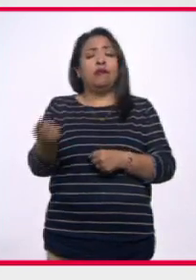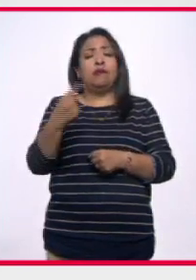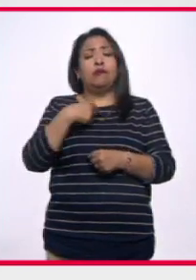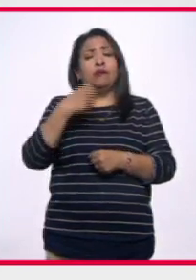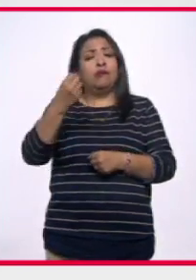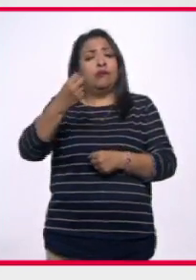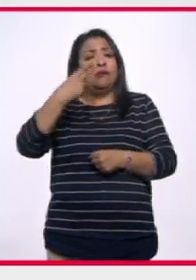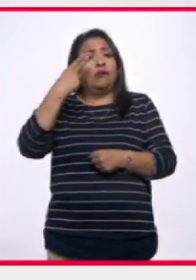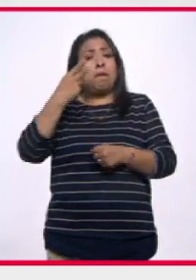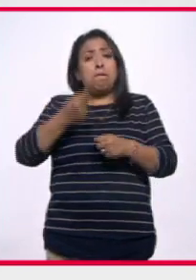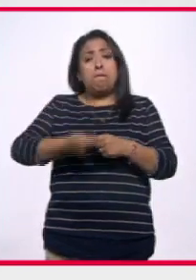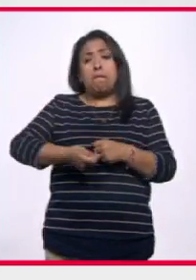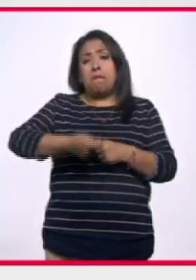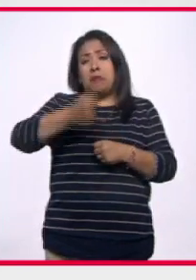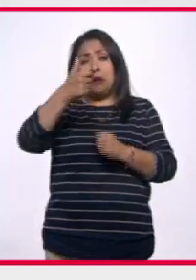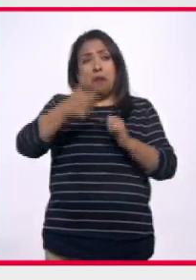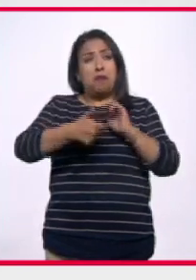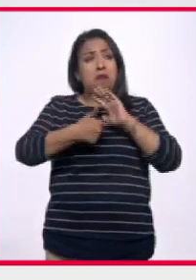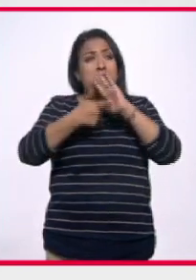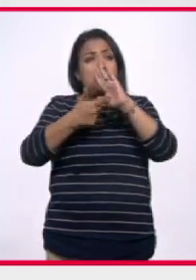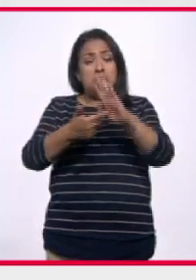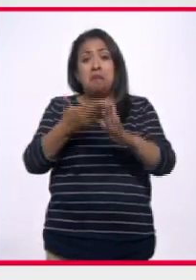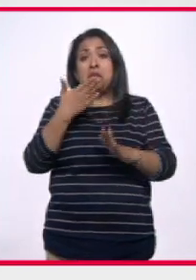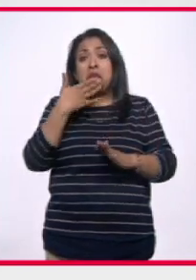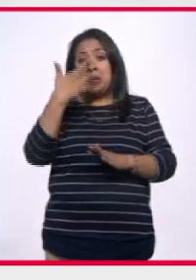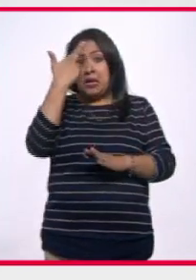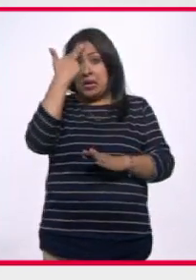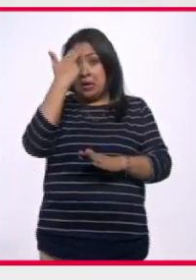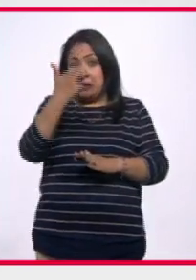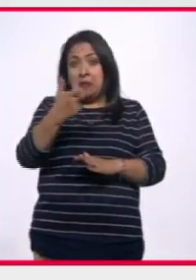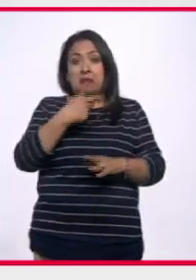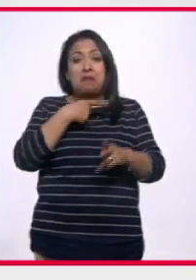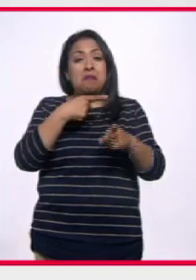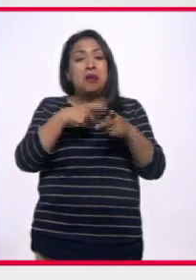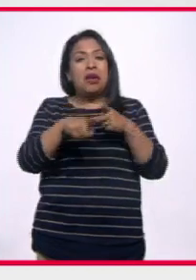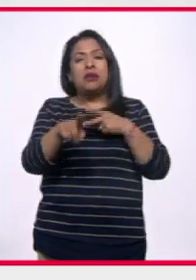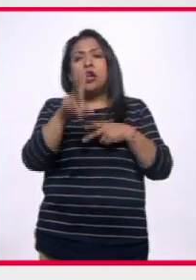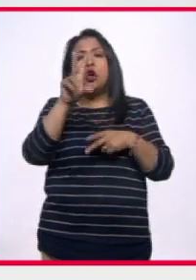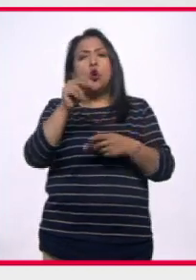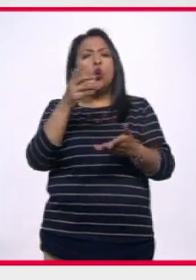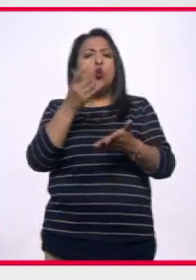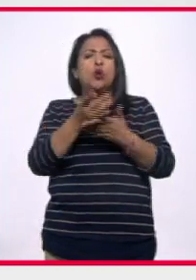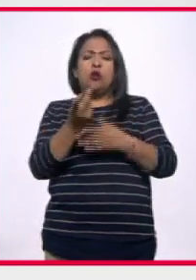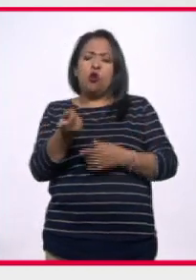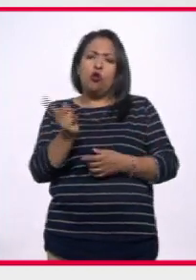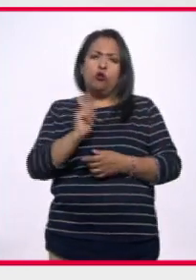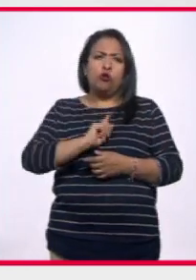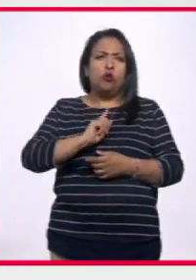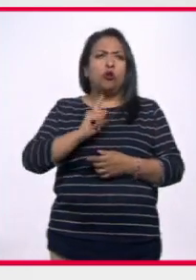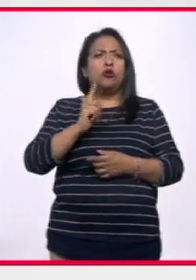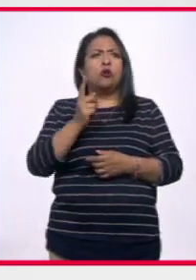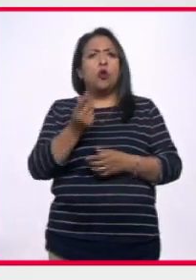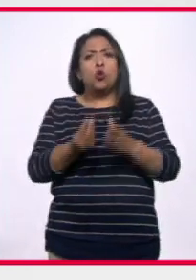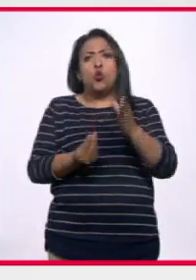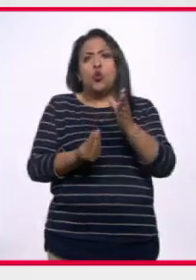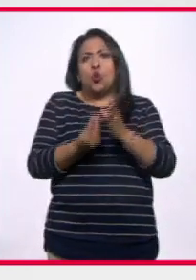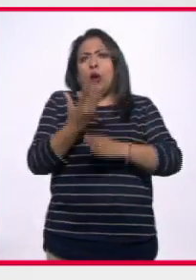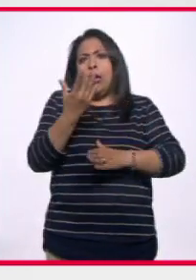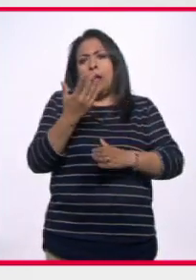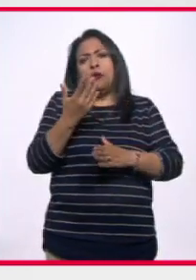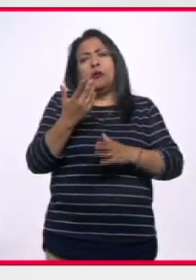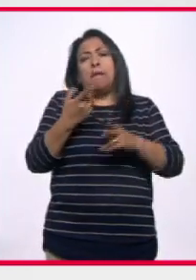hacer nuestro debut y como bien dices fue un parteaguas no no nada más para nosotros como como debutantes como